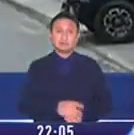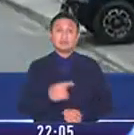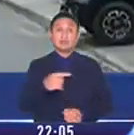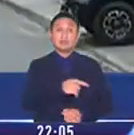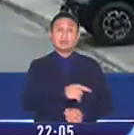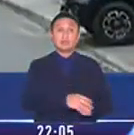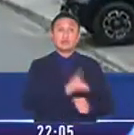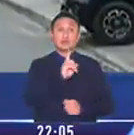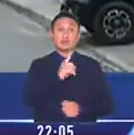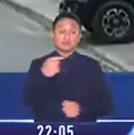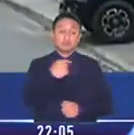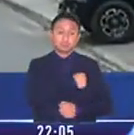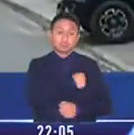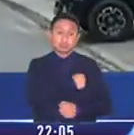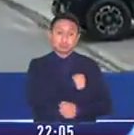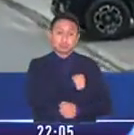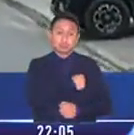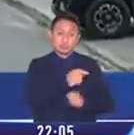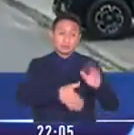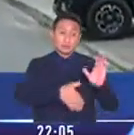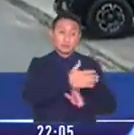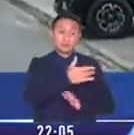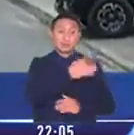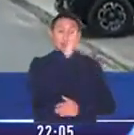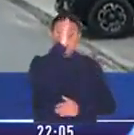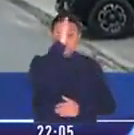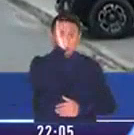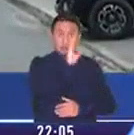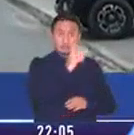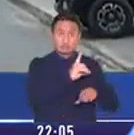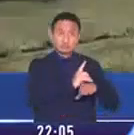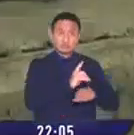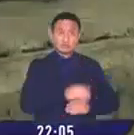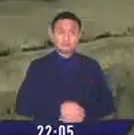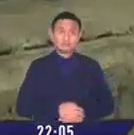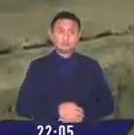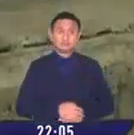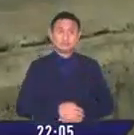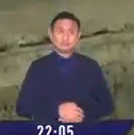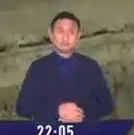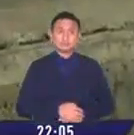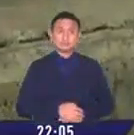impacto de bala y está siendo llevada hasta una casa de salud. Informó Roselena Vascones.